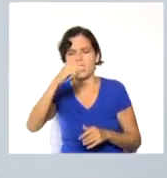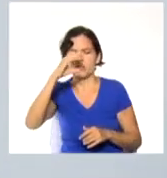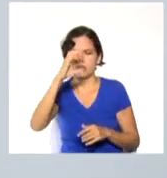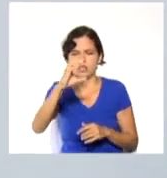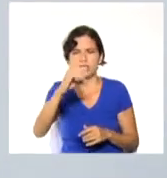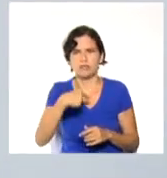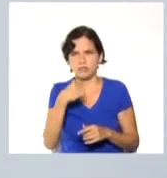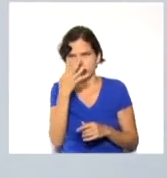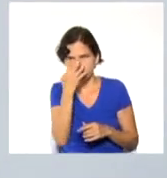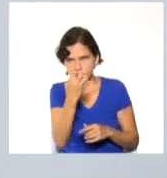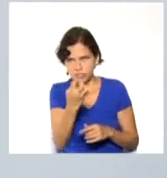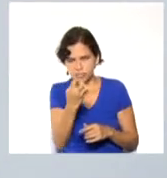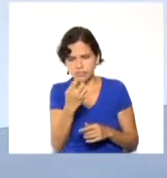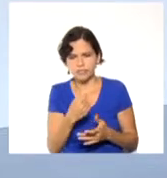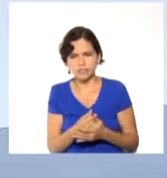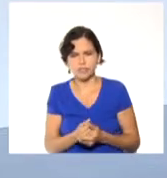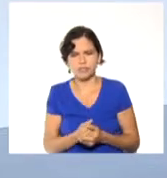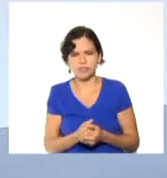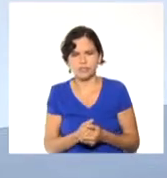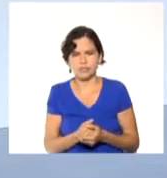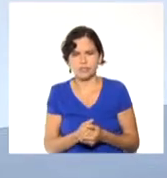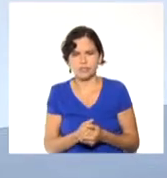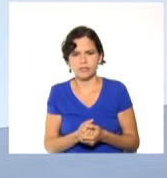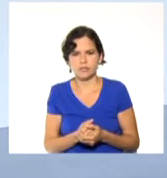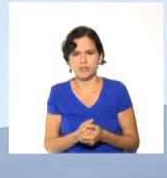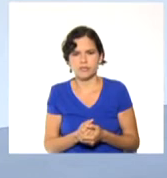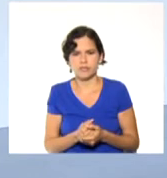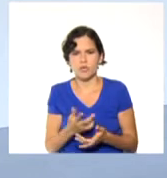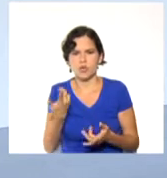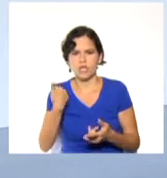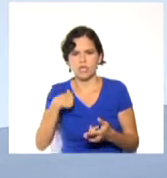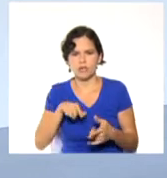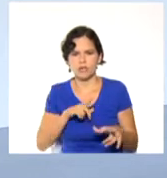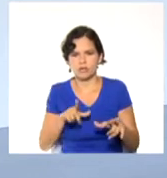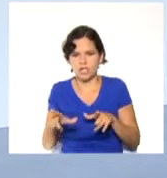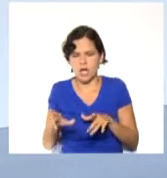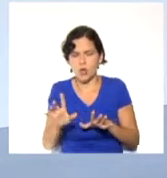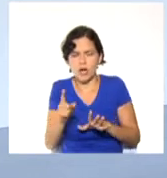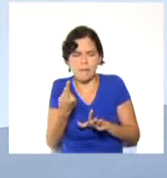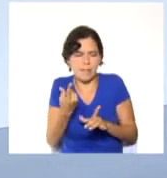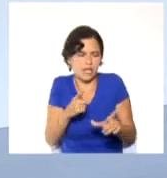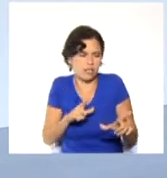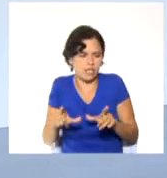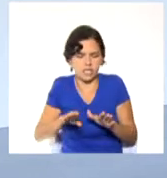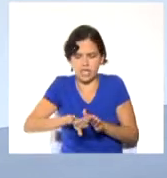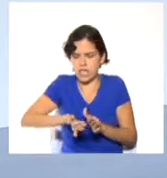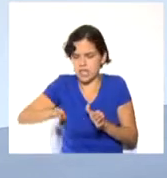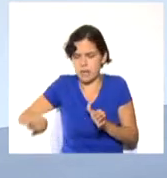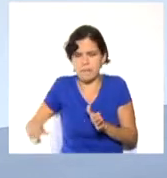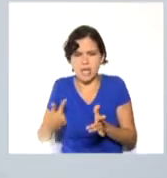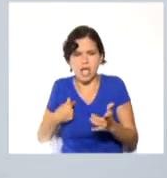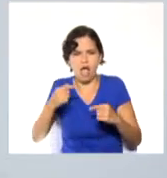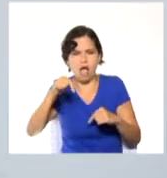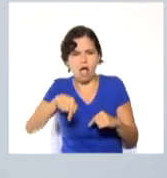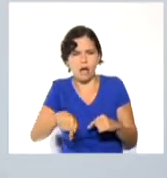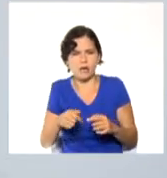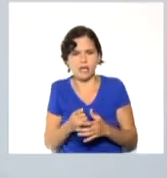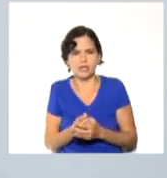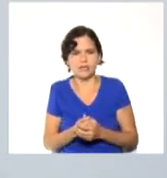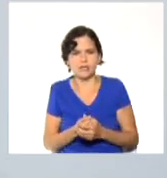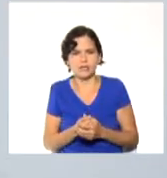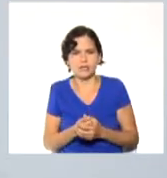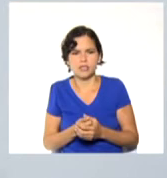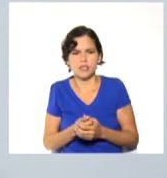¿Se entendió esto? Muy bien. Tenemos ya una parte del despeje. Ahora, ¿a